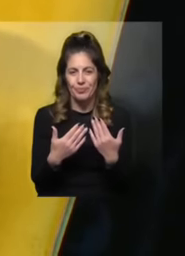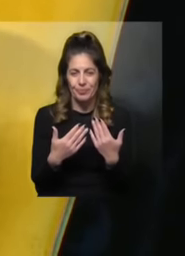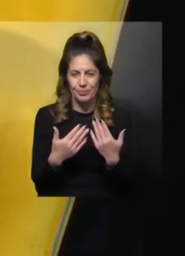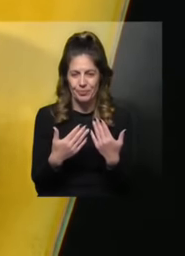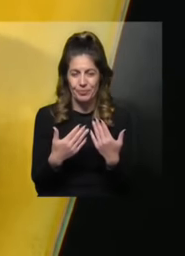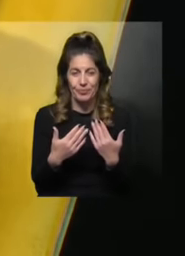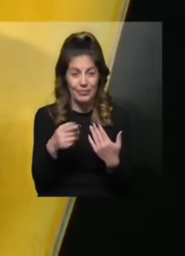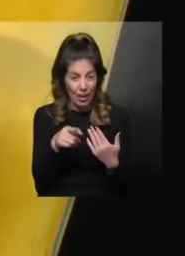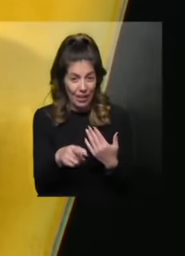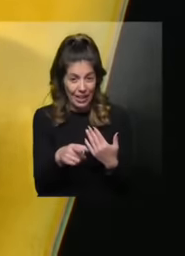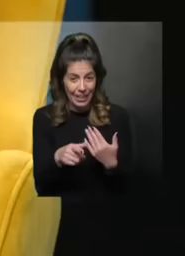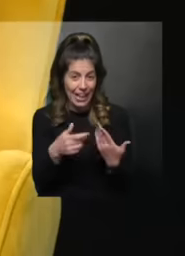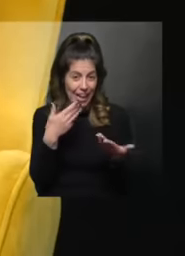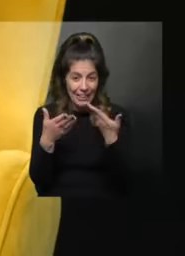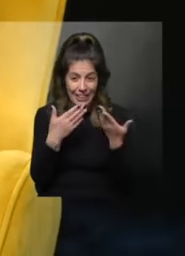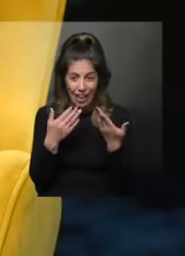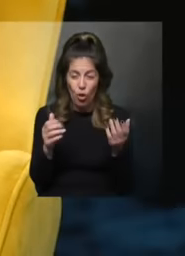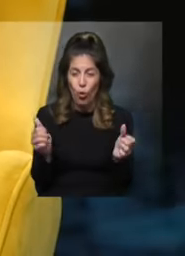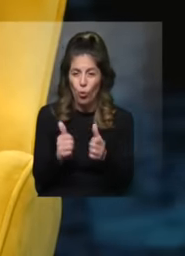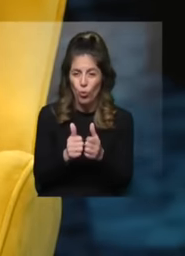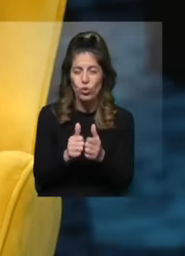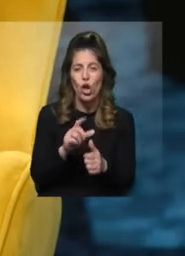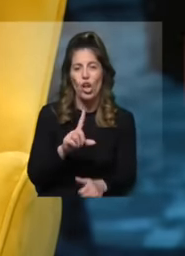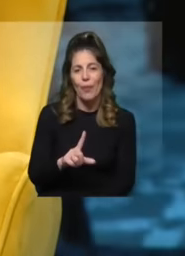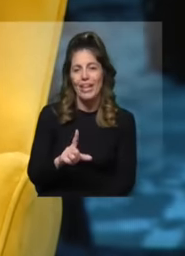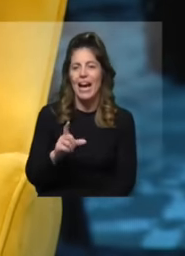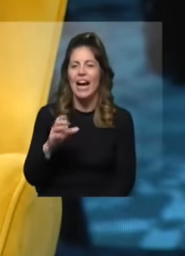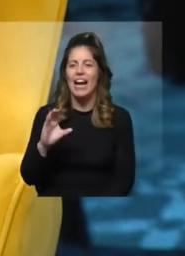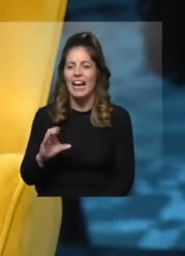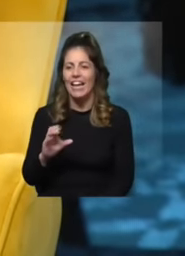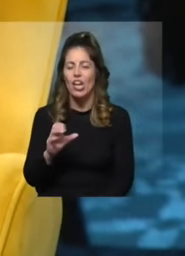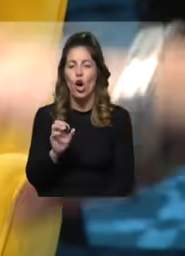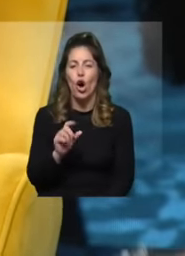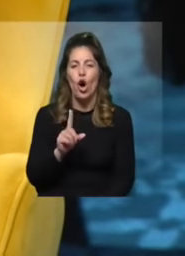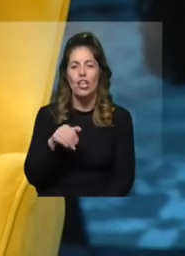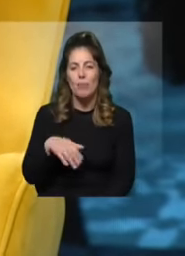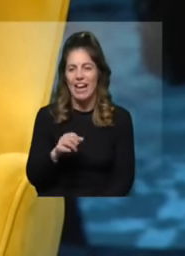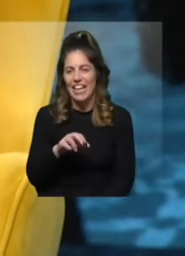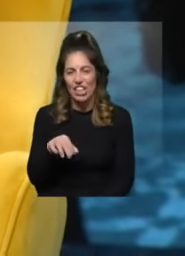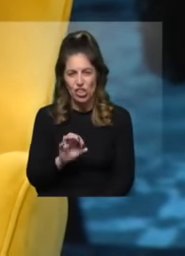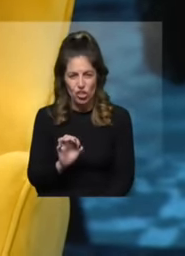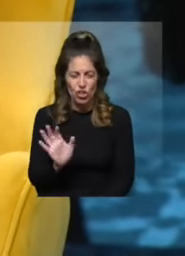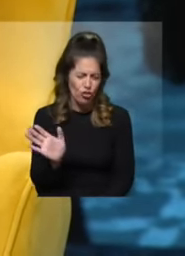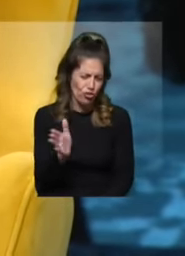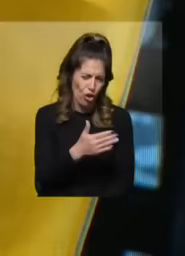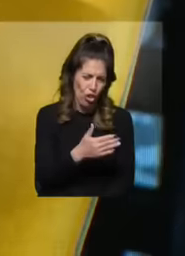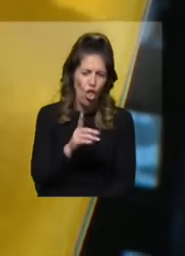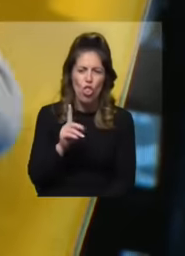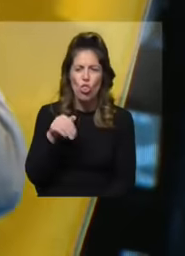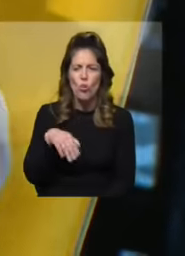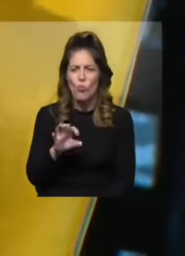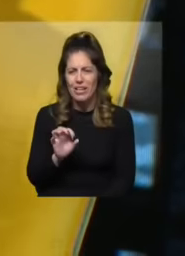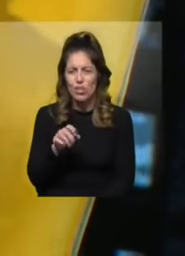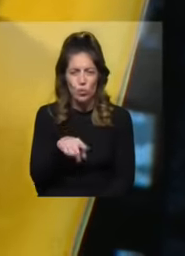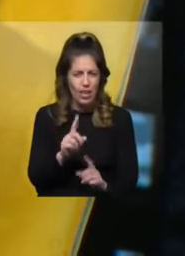de haber tocado con la Ronoa Carrera, con los Olimareños, sí, con Numa Moraes. Todo, es increíble. Sí, bueno, tú